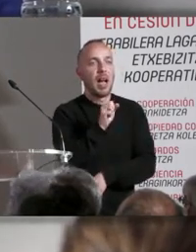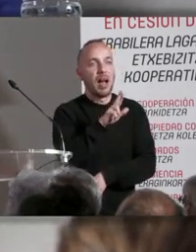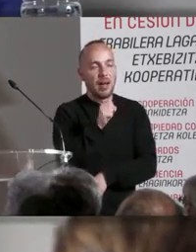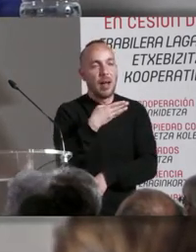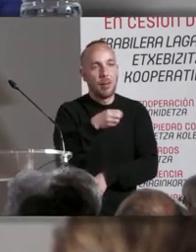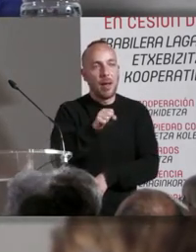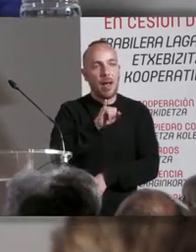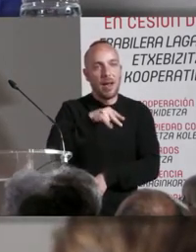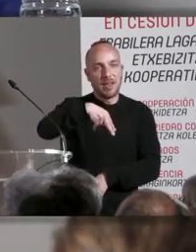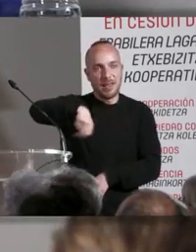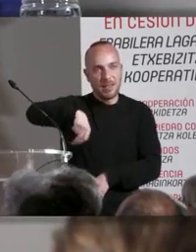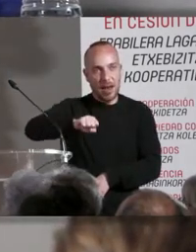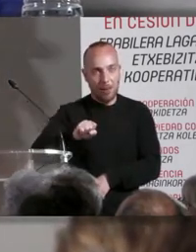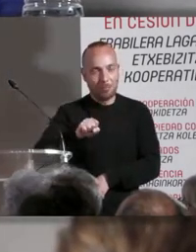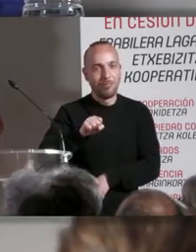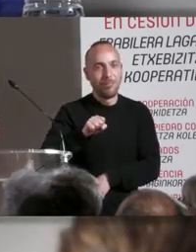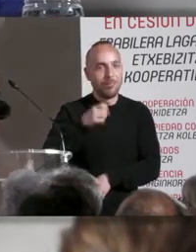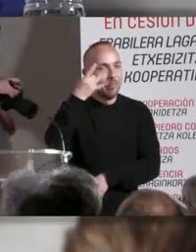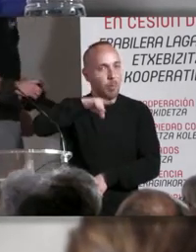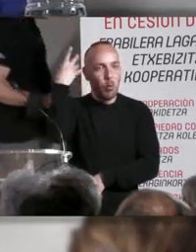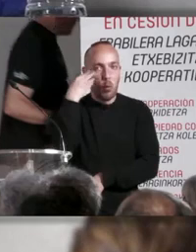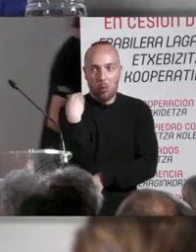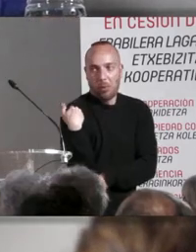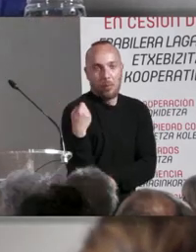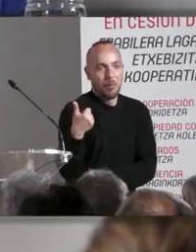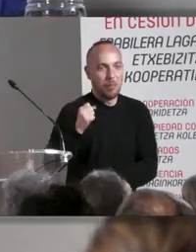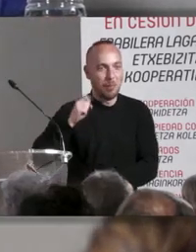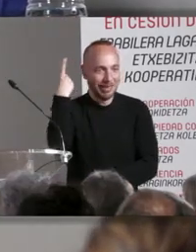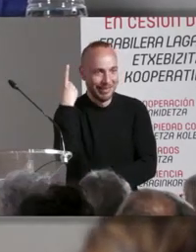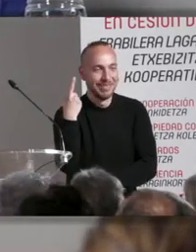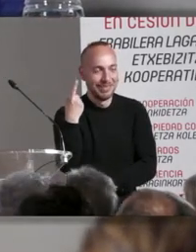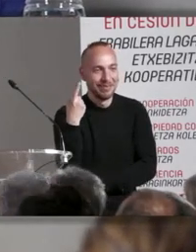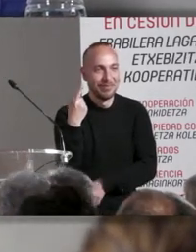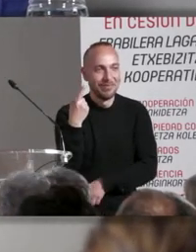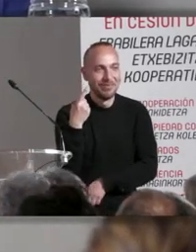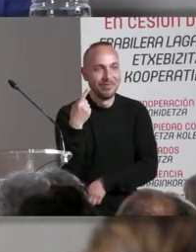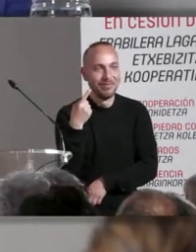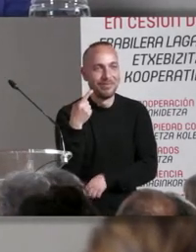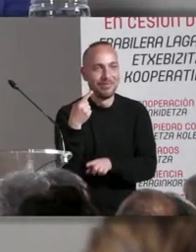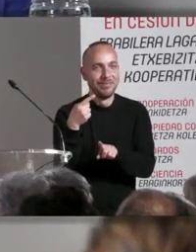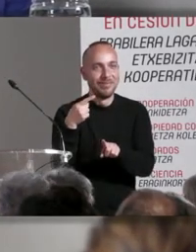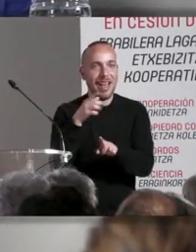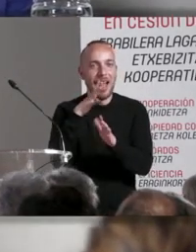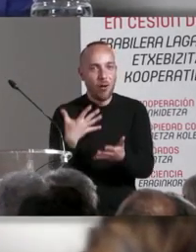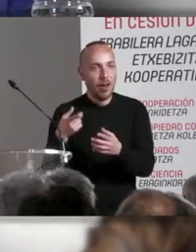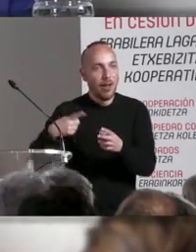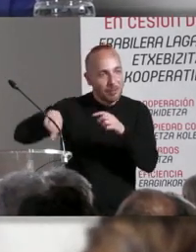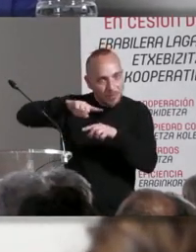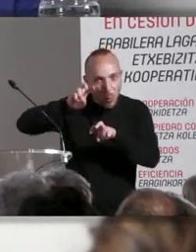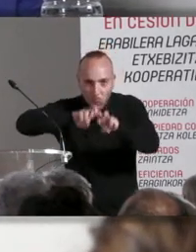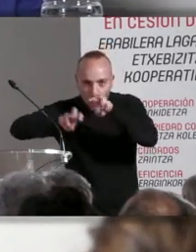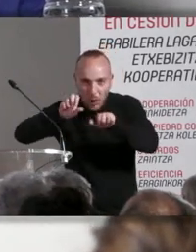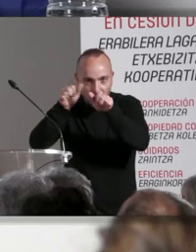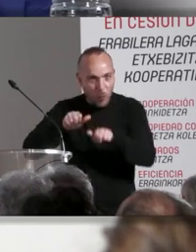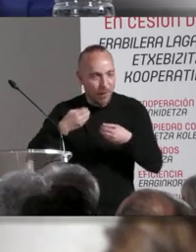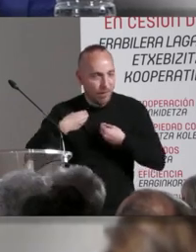iniciativa más, la iniciativa más joven de todas las que están aquí. Y bueno, pues se encuentran ahora mismo en una búsqueda de otra forma de vivir, de